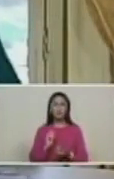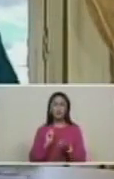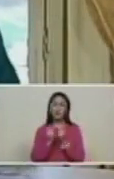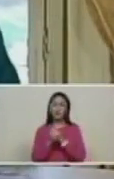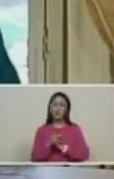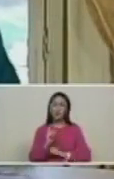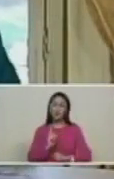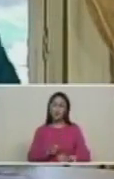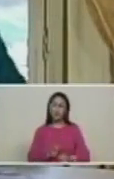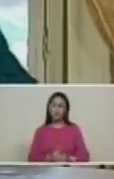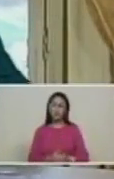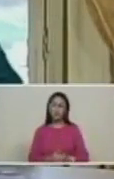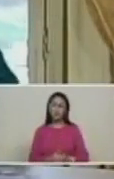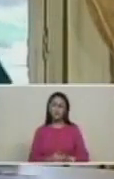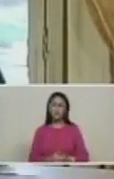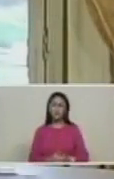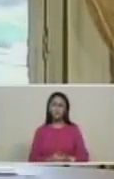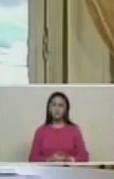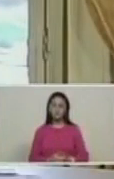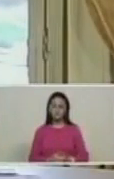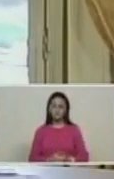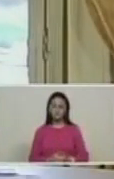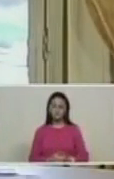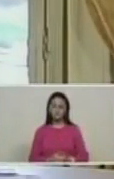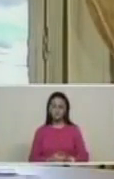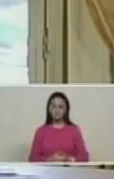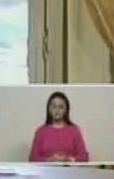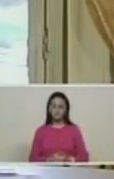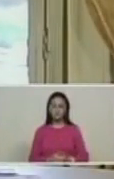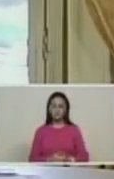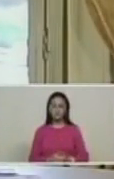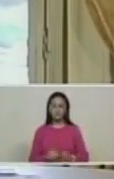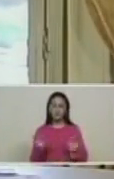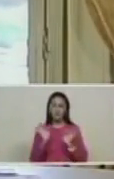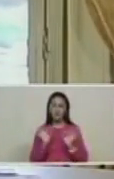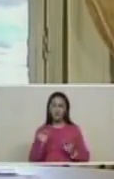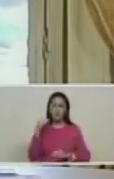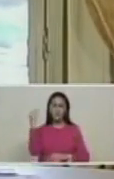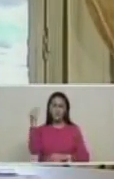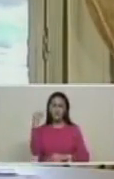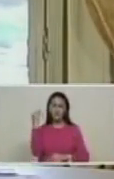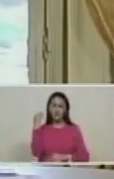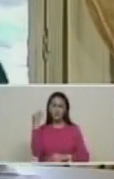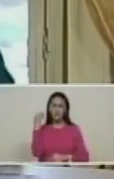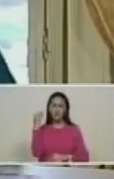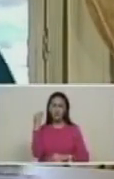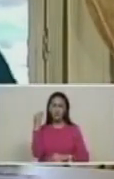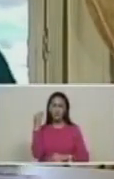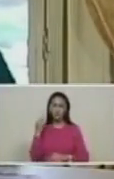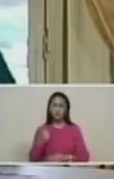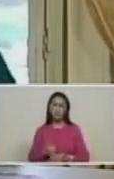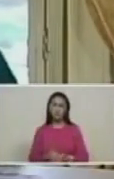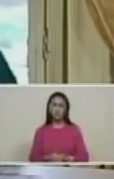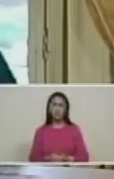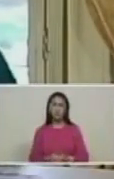transformarlo. Y resulta que el modelo de pensamiento, la forma de pensamiento